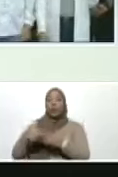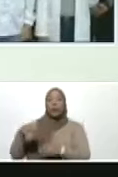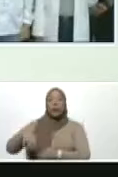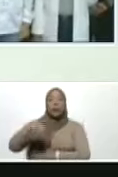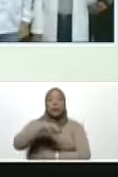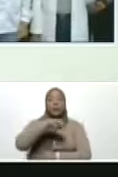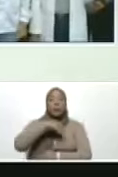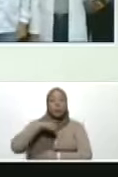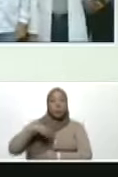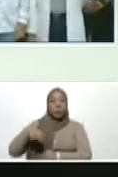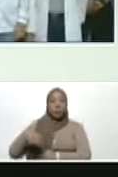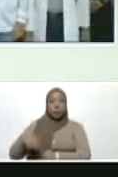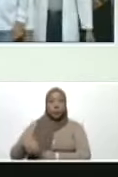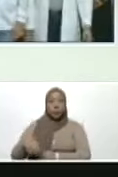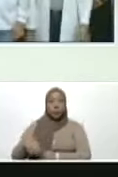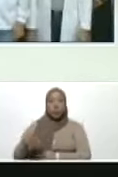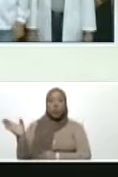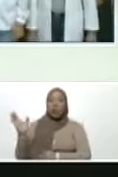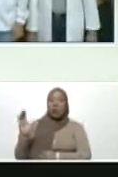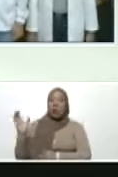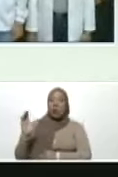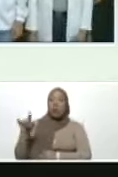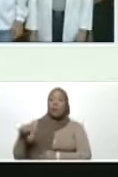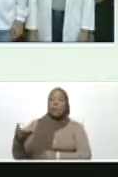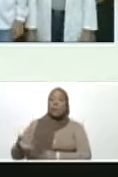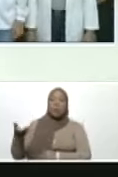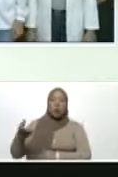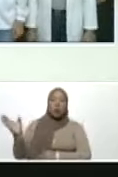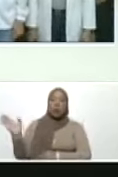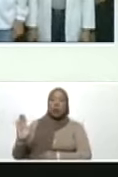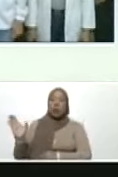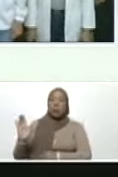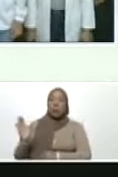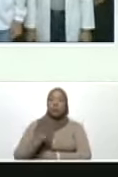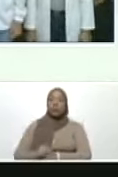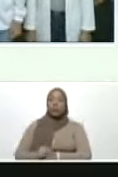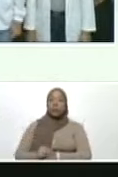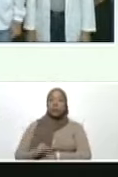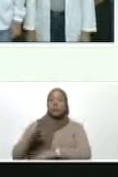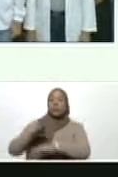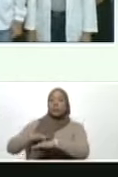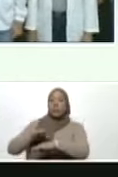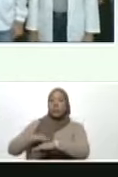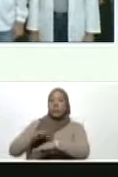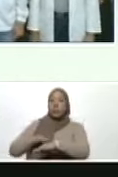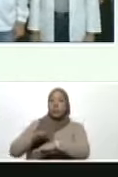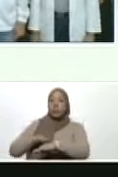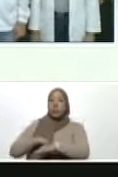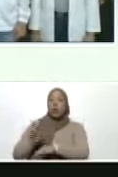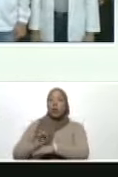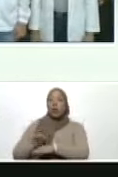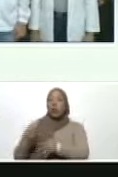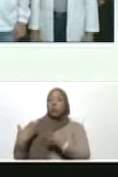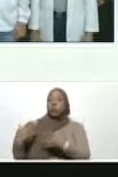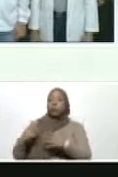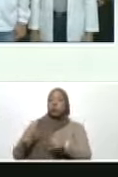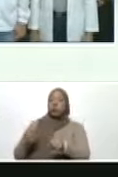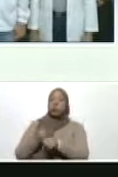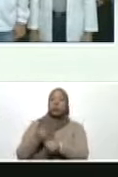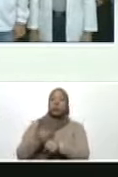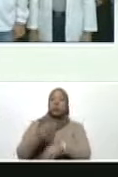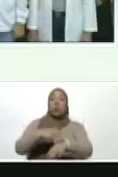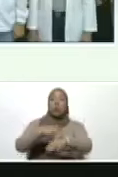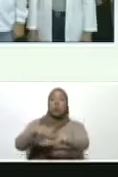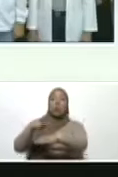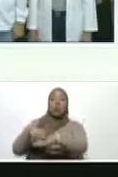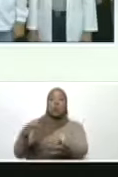estados y de Caracas, la capital, le hago un llamado para que de inmediato convoquen a